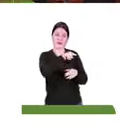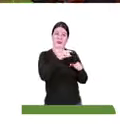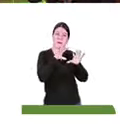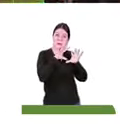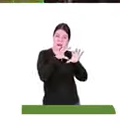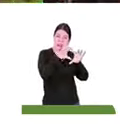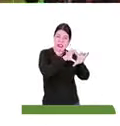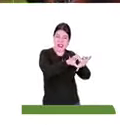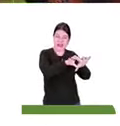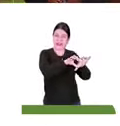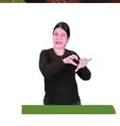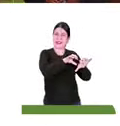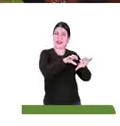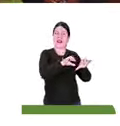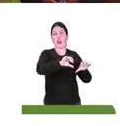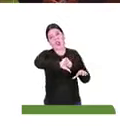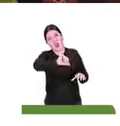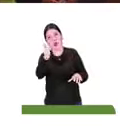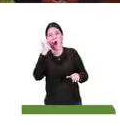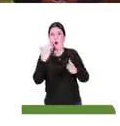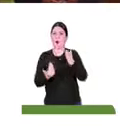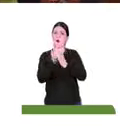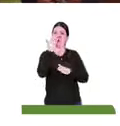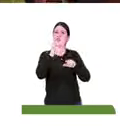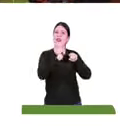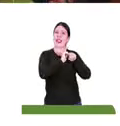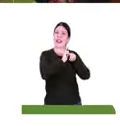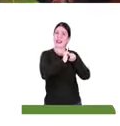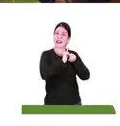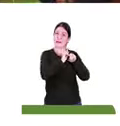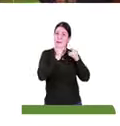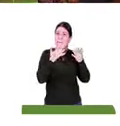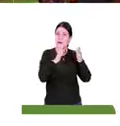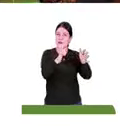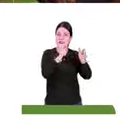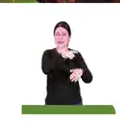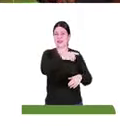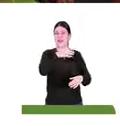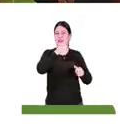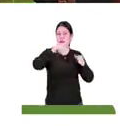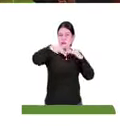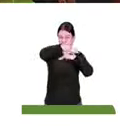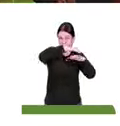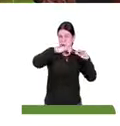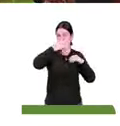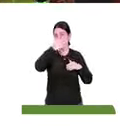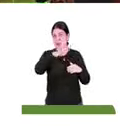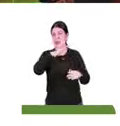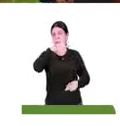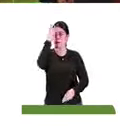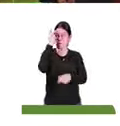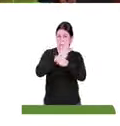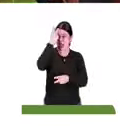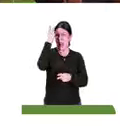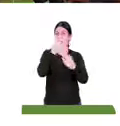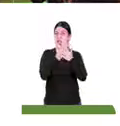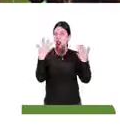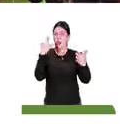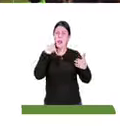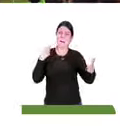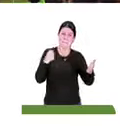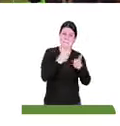manera esta operación que se venía haciendo del SITP provisional, que eran altamente contaminantes, desde el punto de vista de seguridad vial tenían una alta accidentalidad,